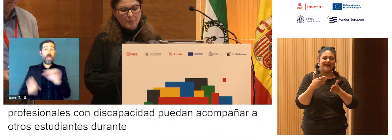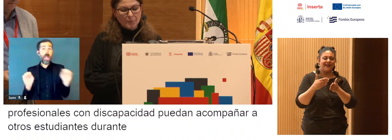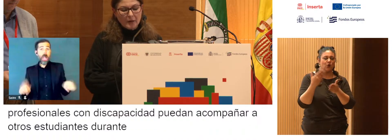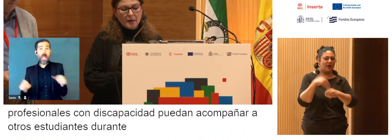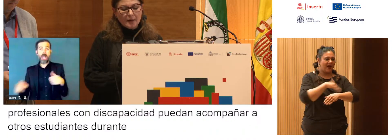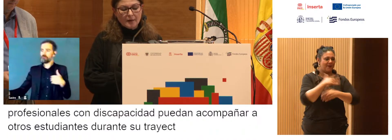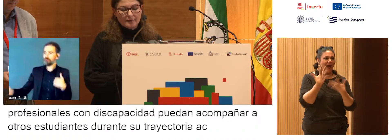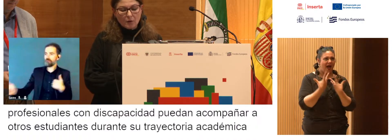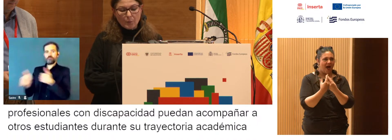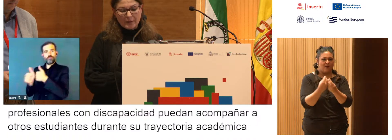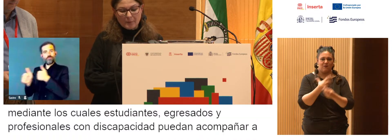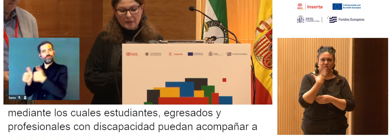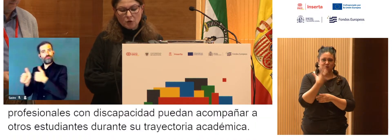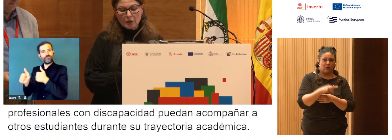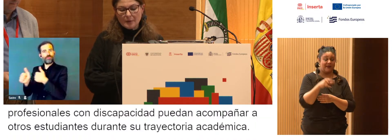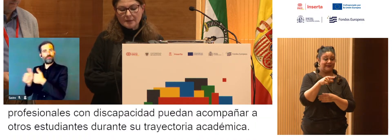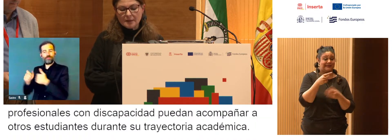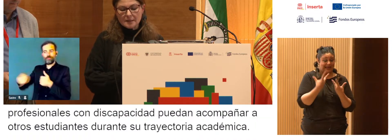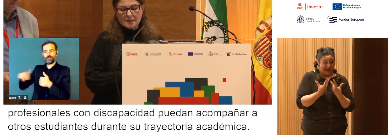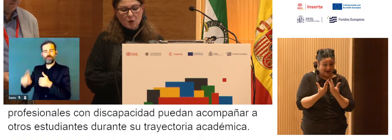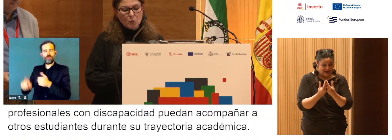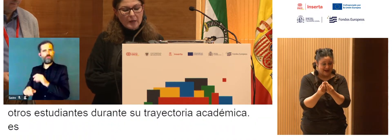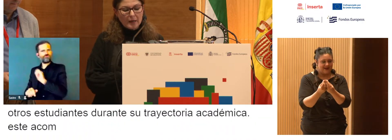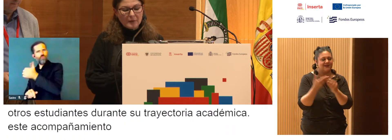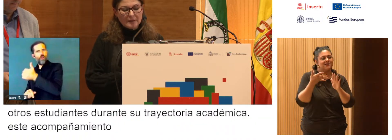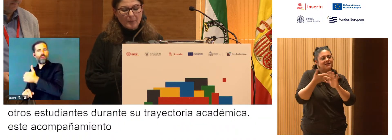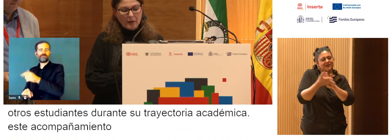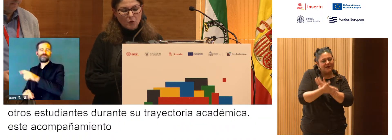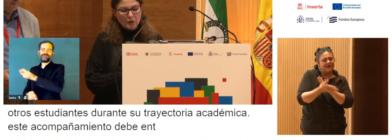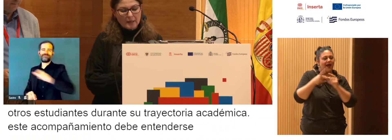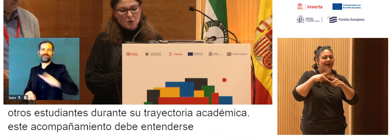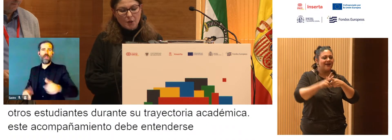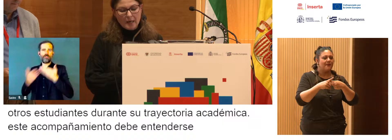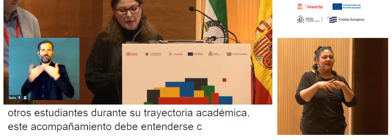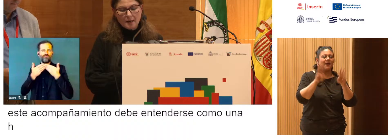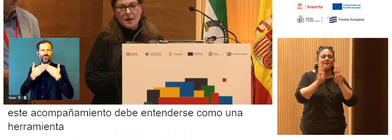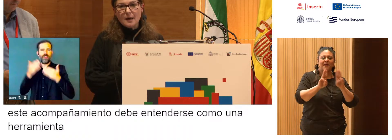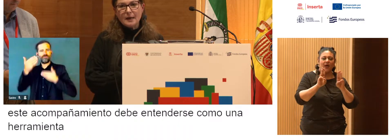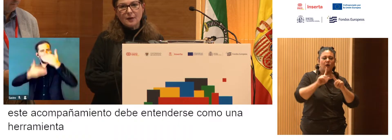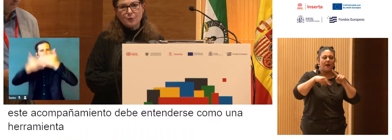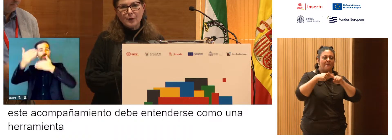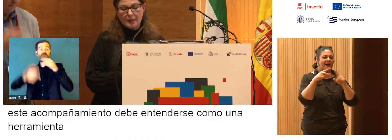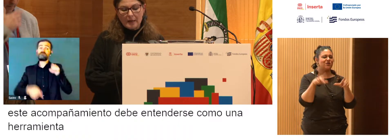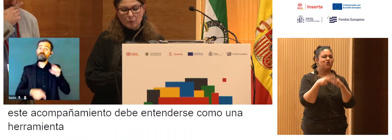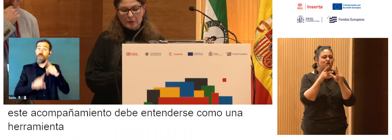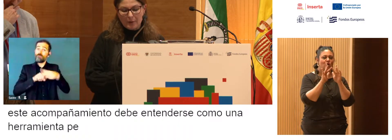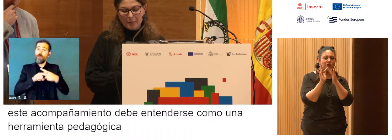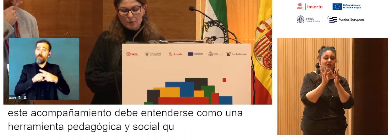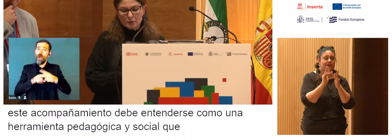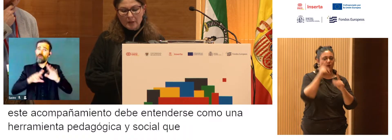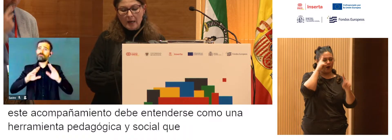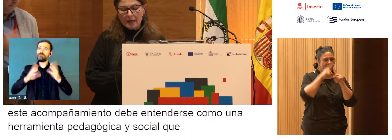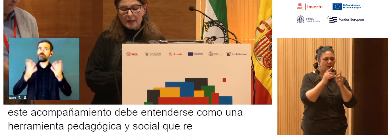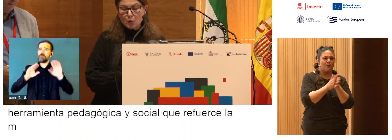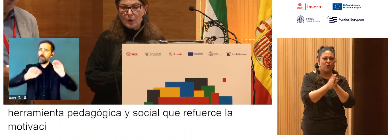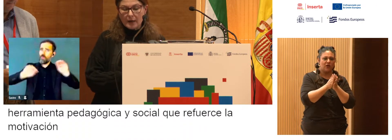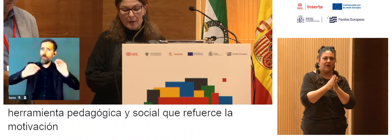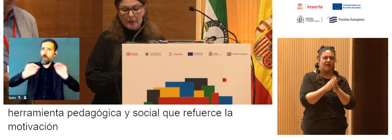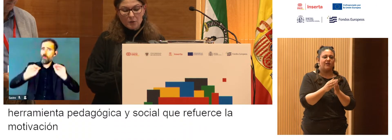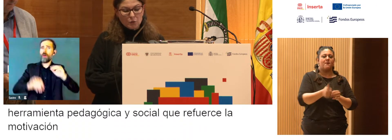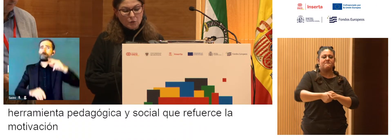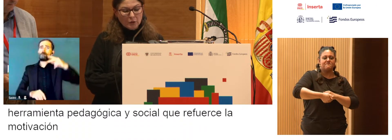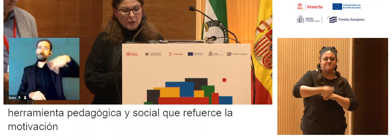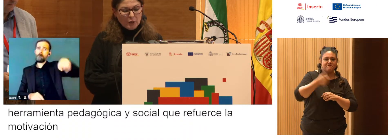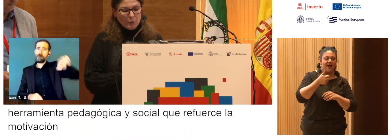académica. Este acompañamiento debe entenderse como una herramienta pedagógica y social que refuerce la motivación, reduzca